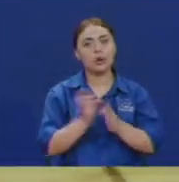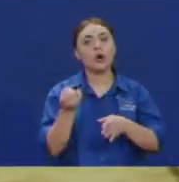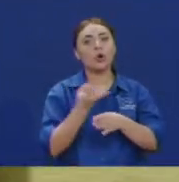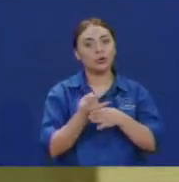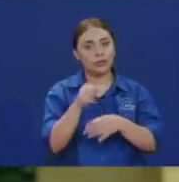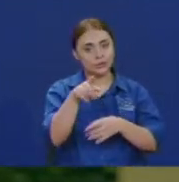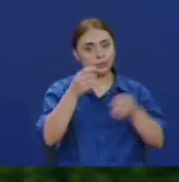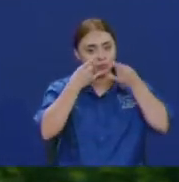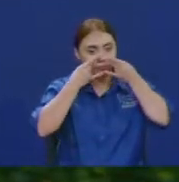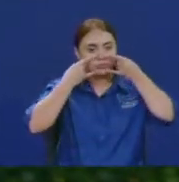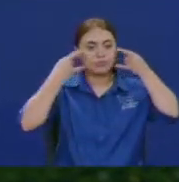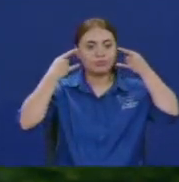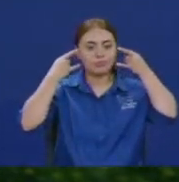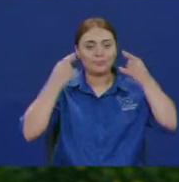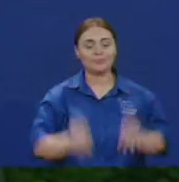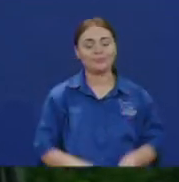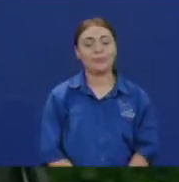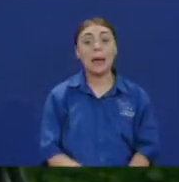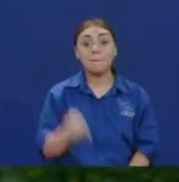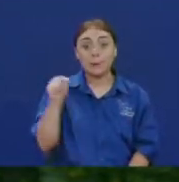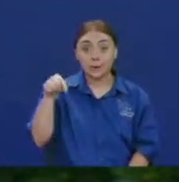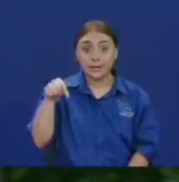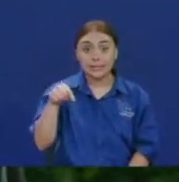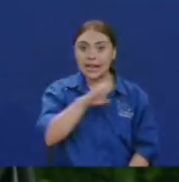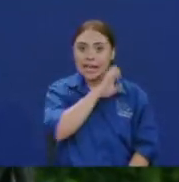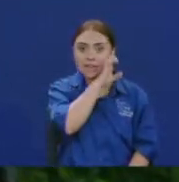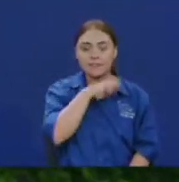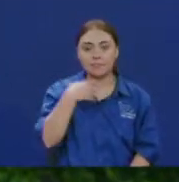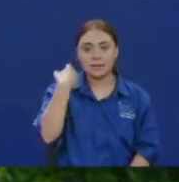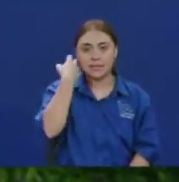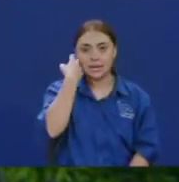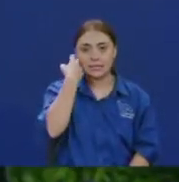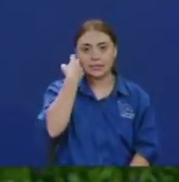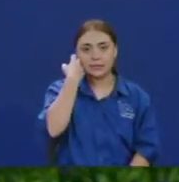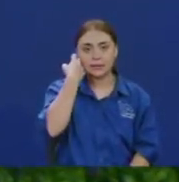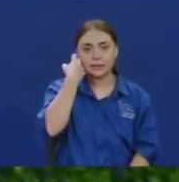Pero la pandemia esa nos dejó